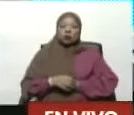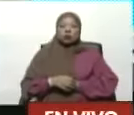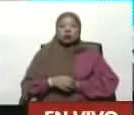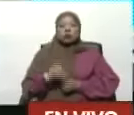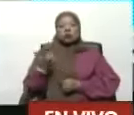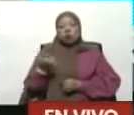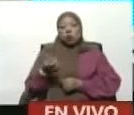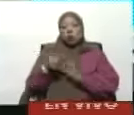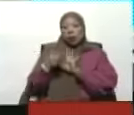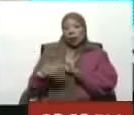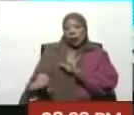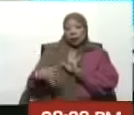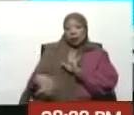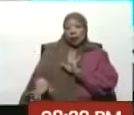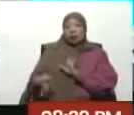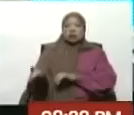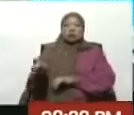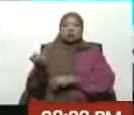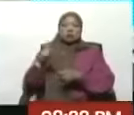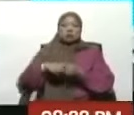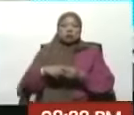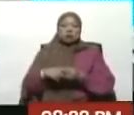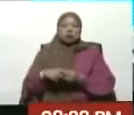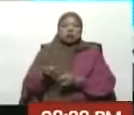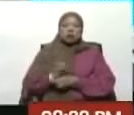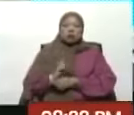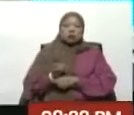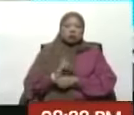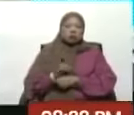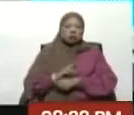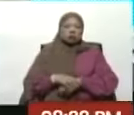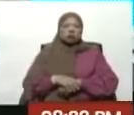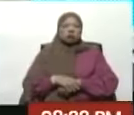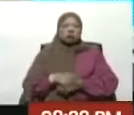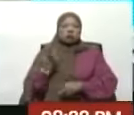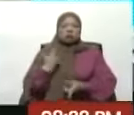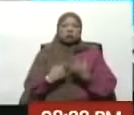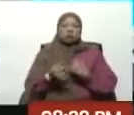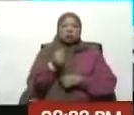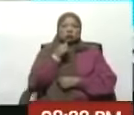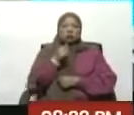Porque la derecha extremista ha entrado en fase de desesperación absoluta.